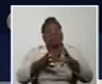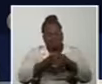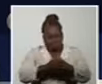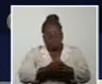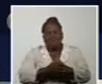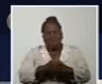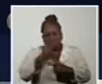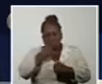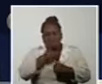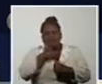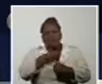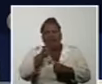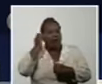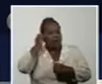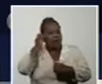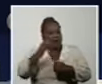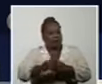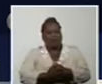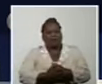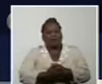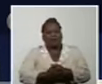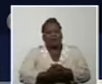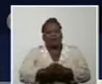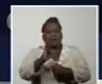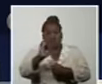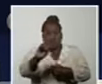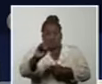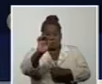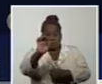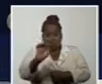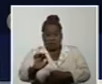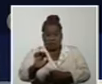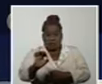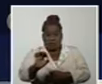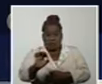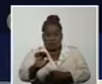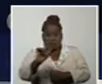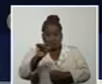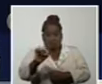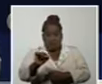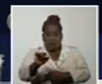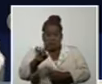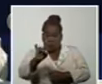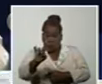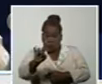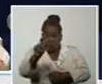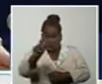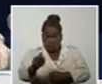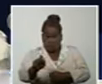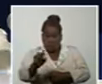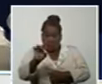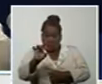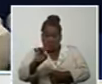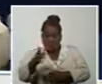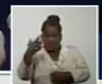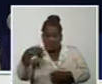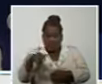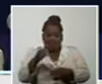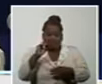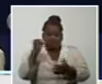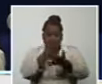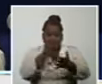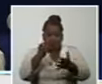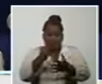femenino. El 60% de los casos, o sea, 9 de los 15, fueron asintomáticos,